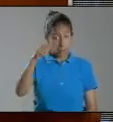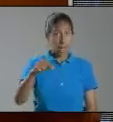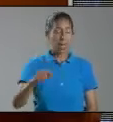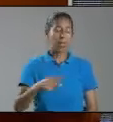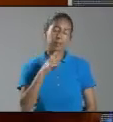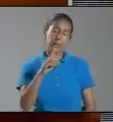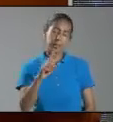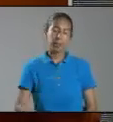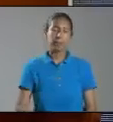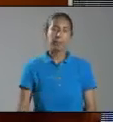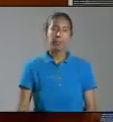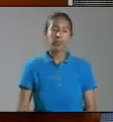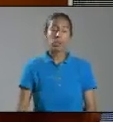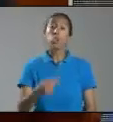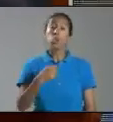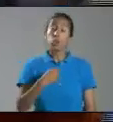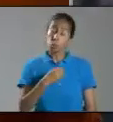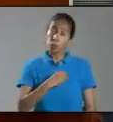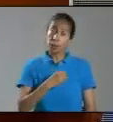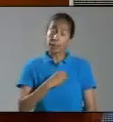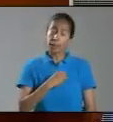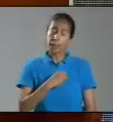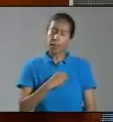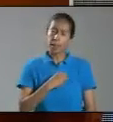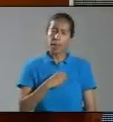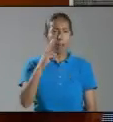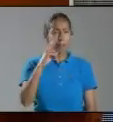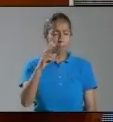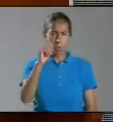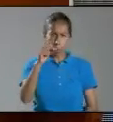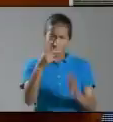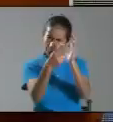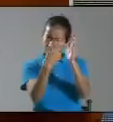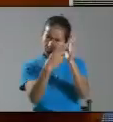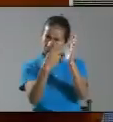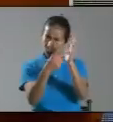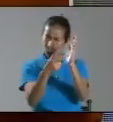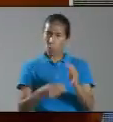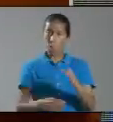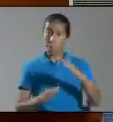quisiera basarme en un versículo bien impresionante para mí,